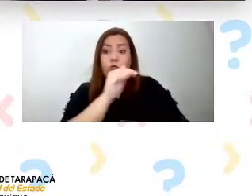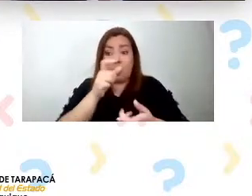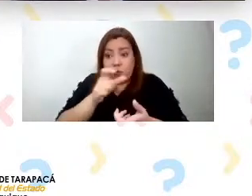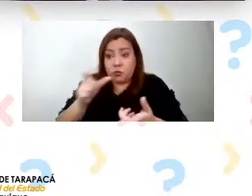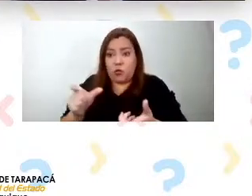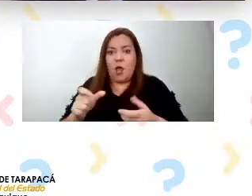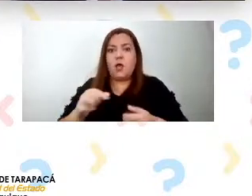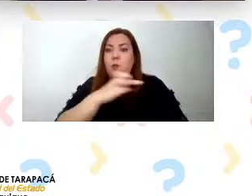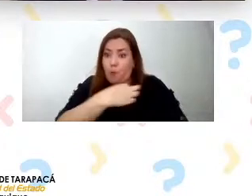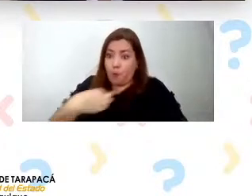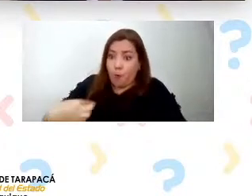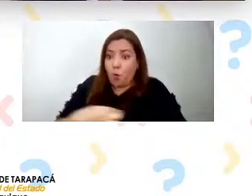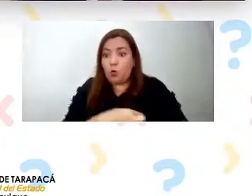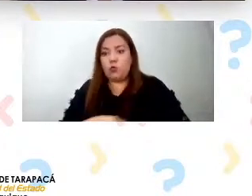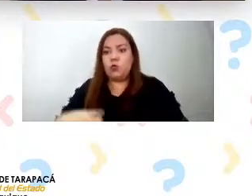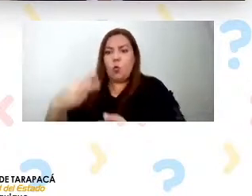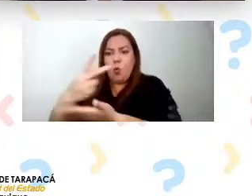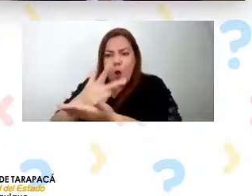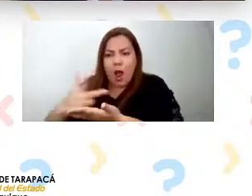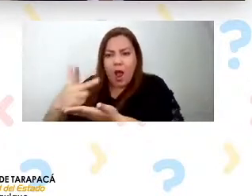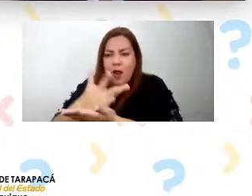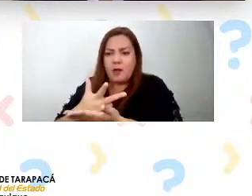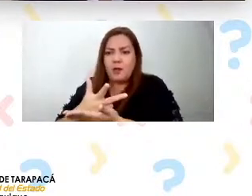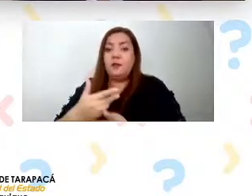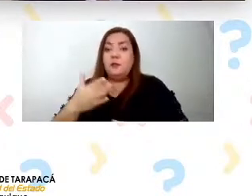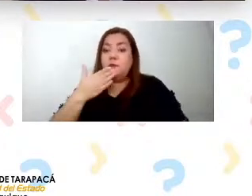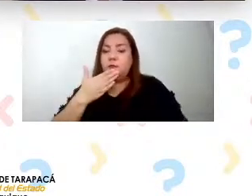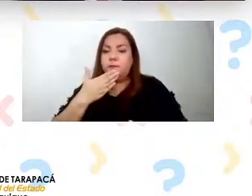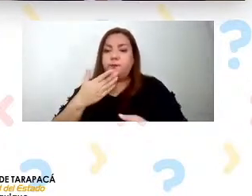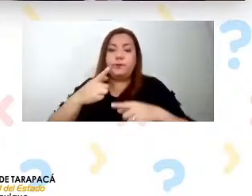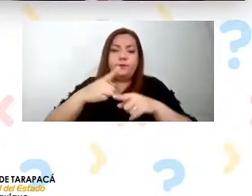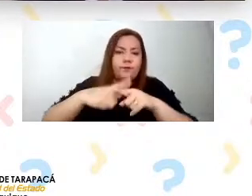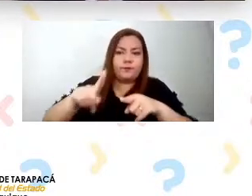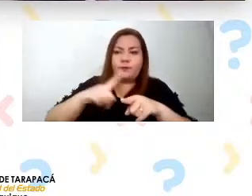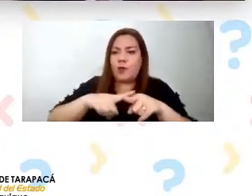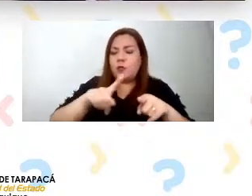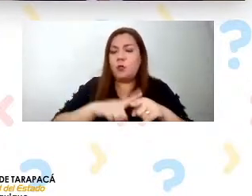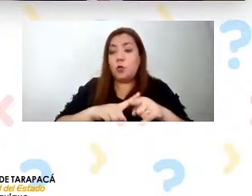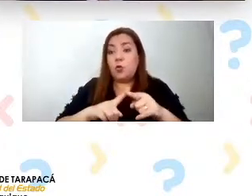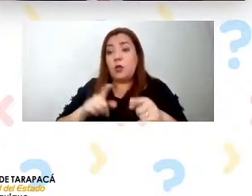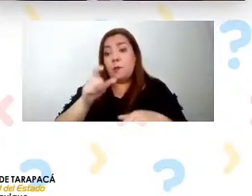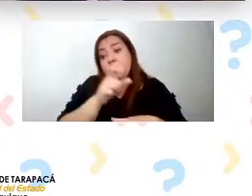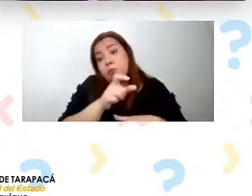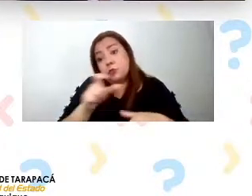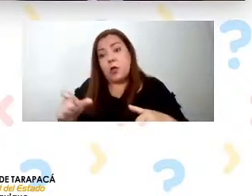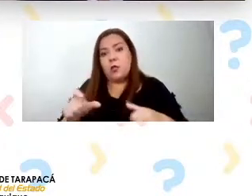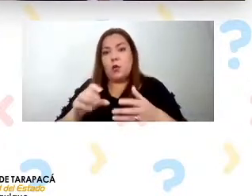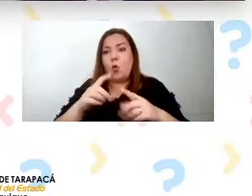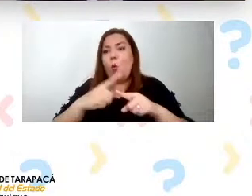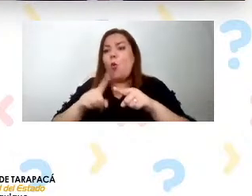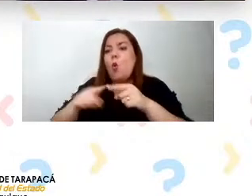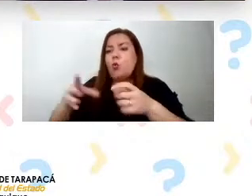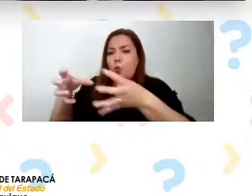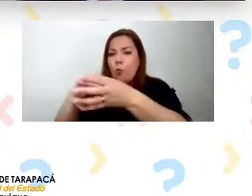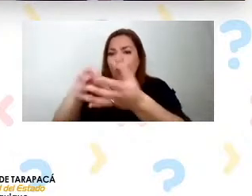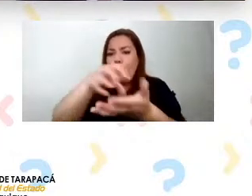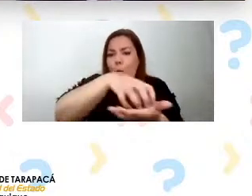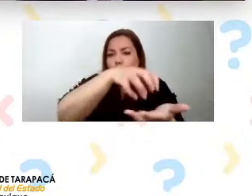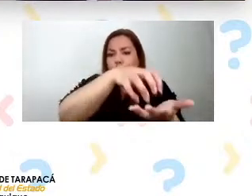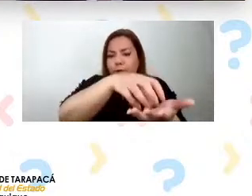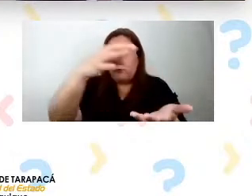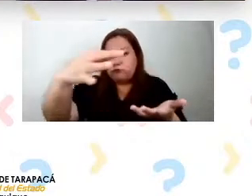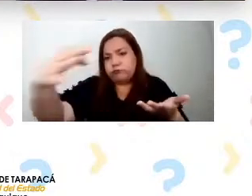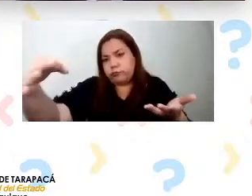Guara, y el resto de la población, la población rural, tiene que surtirse